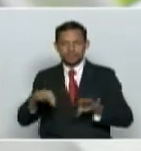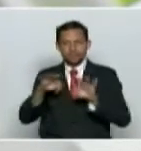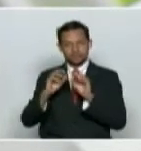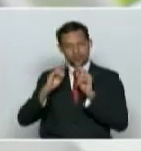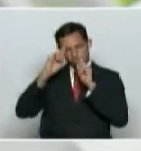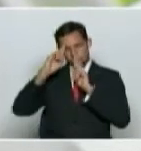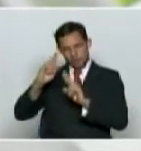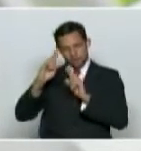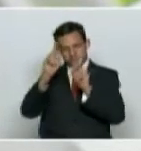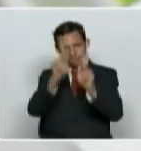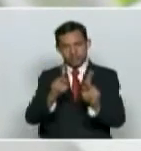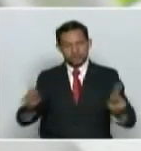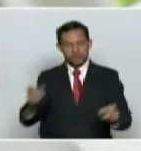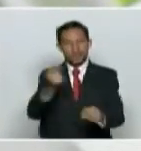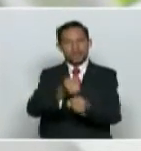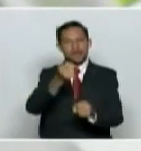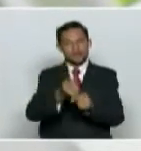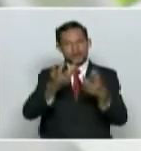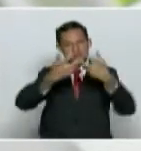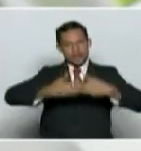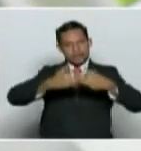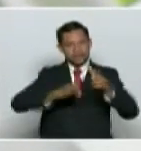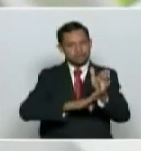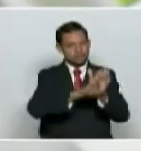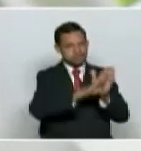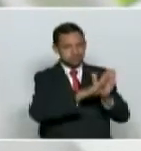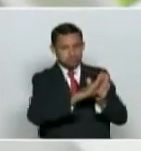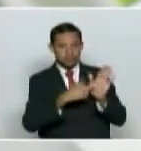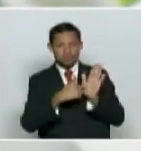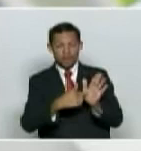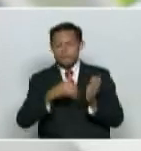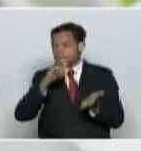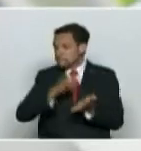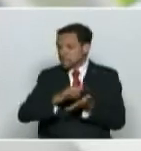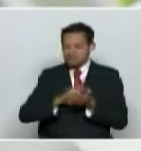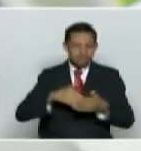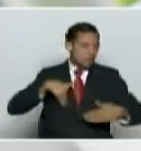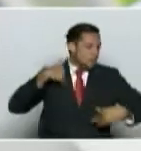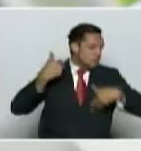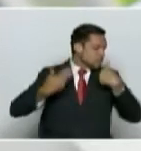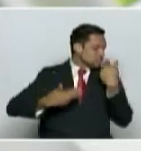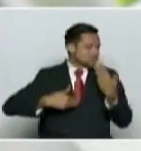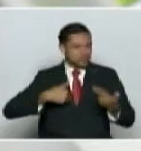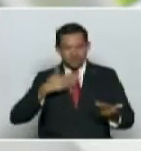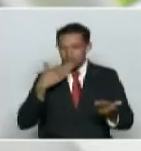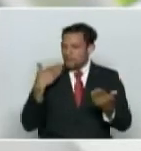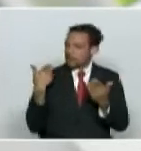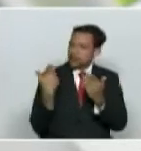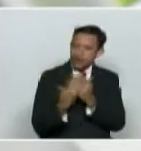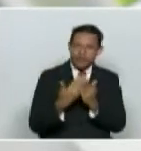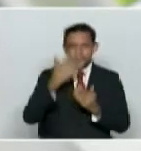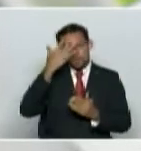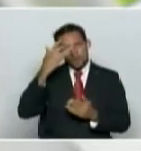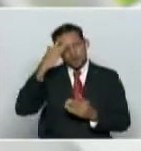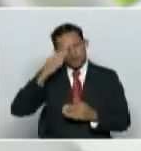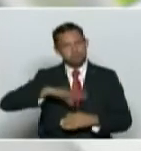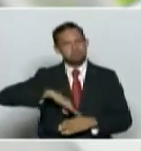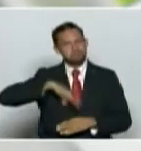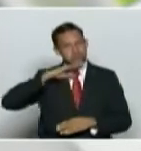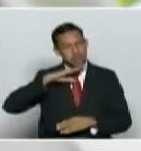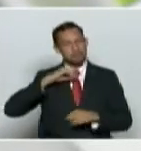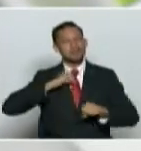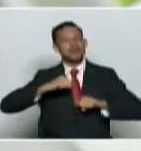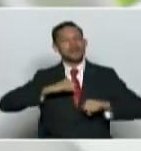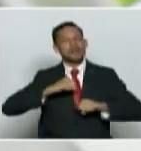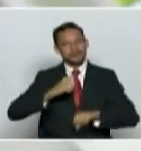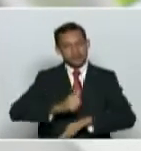destacados empresarios que trabajan por el bien de sus empresas. Es por este motivo que nos sentimos muy agradecidos y satisfechos por la buena labor que ha